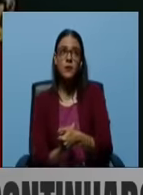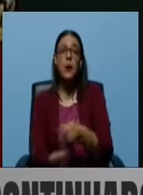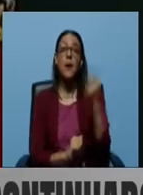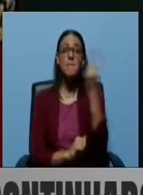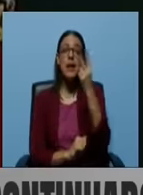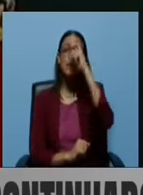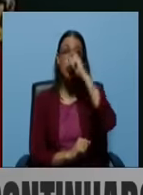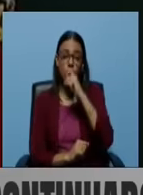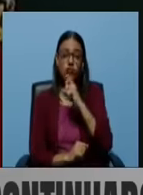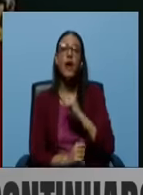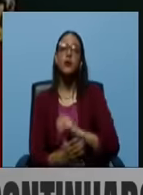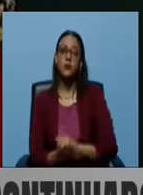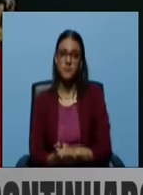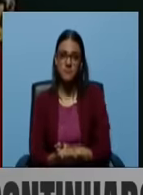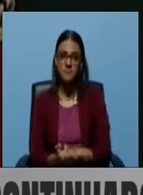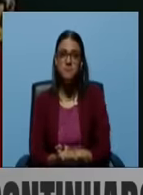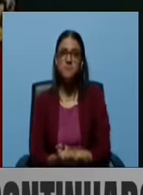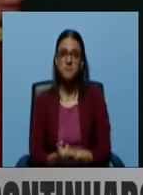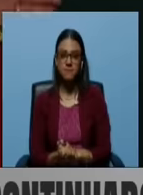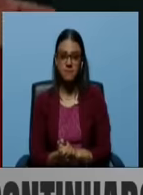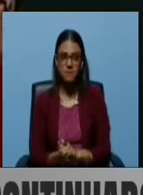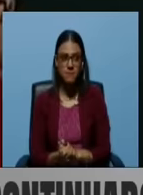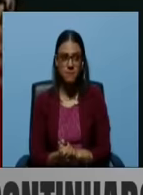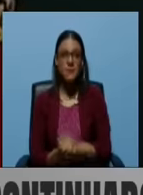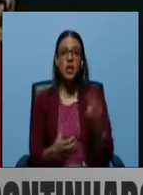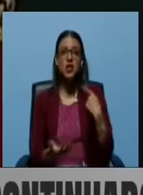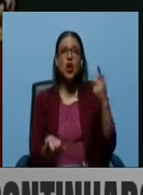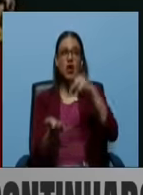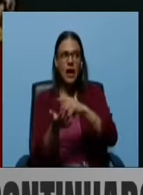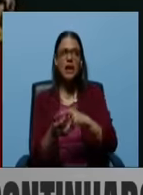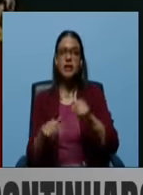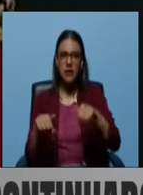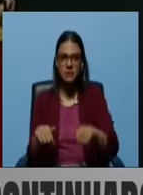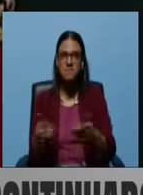22 años y regreso a este ministerio.